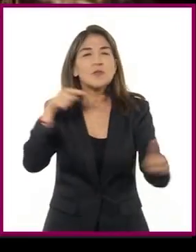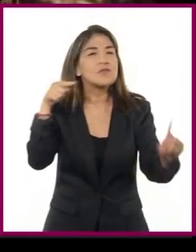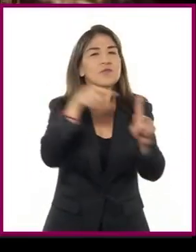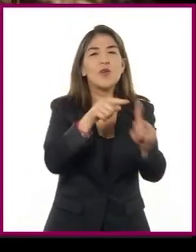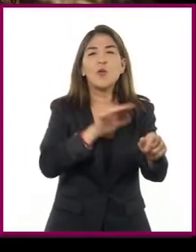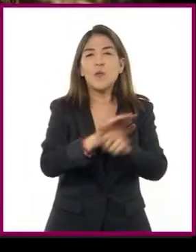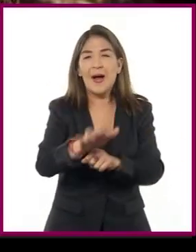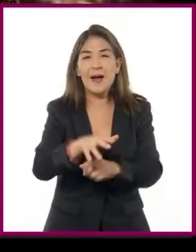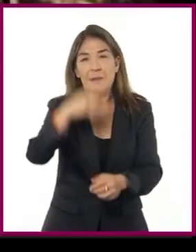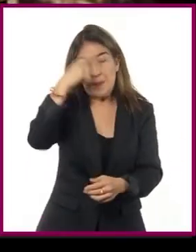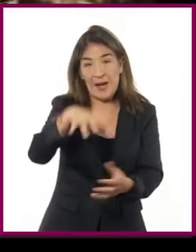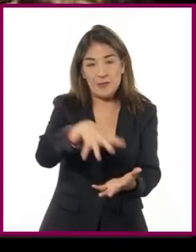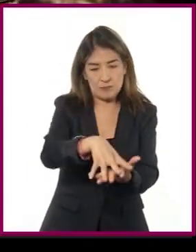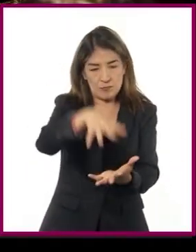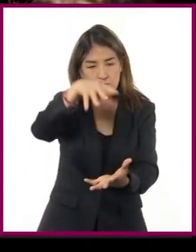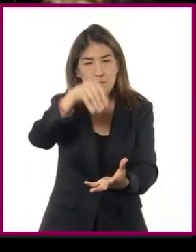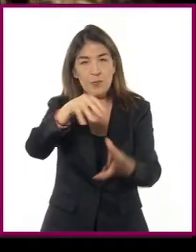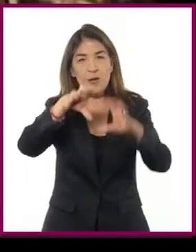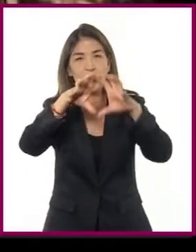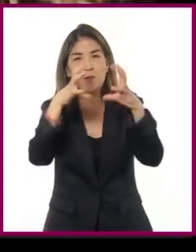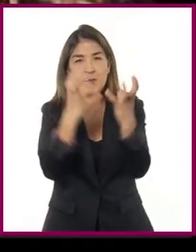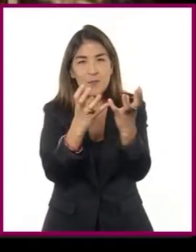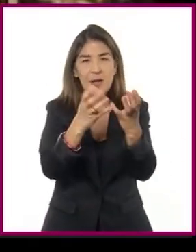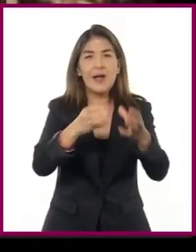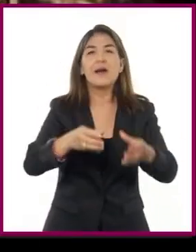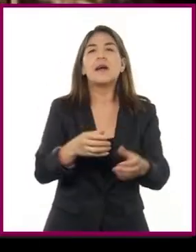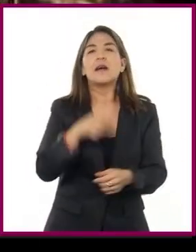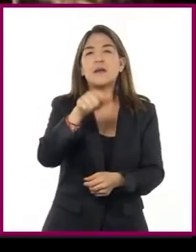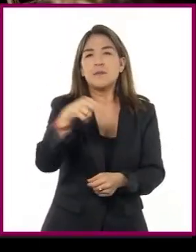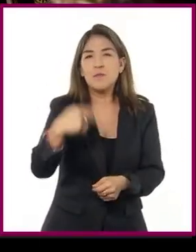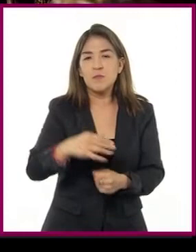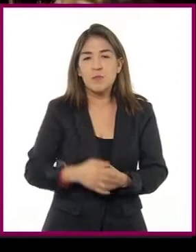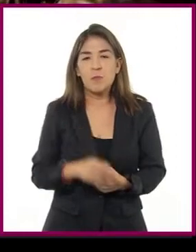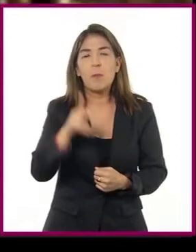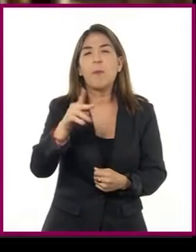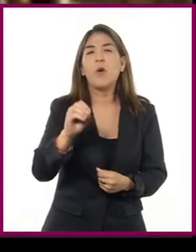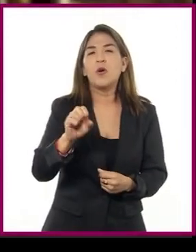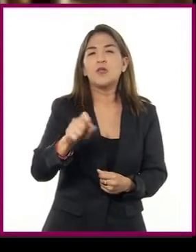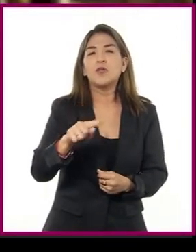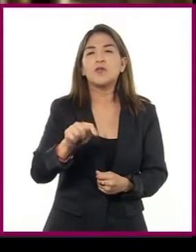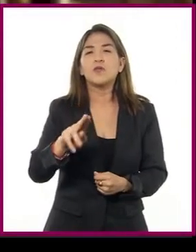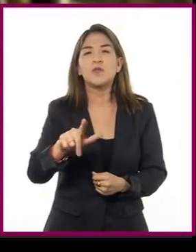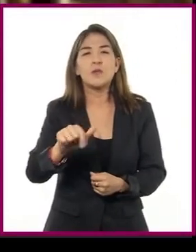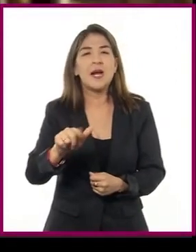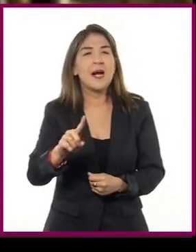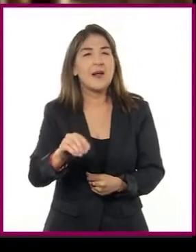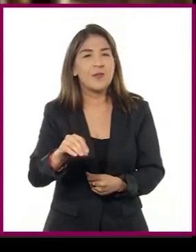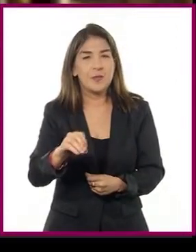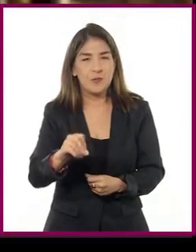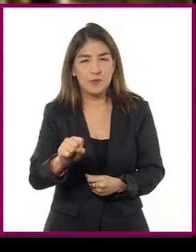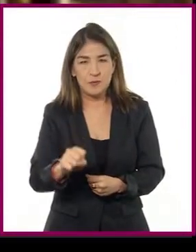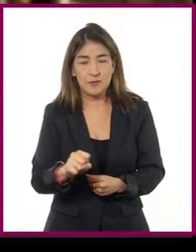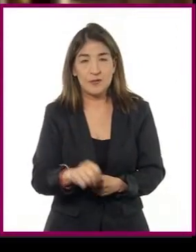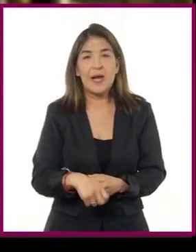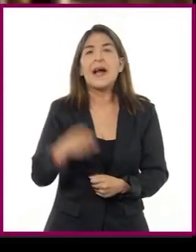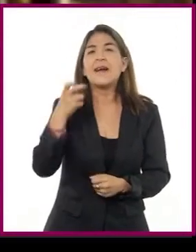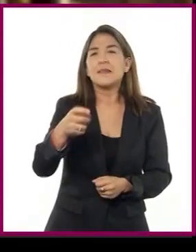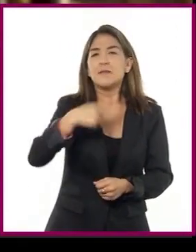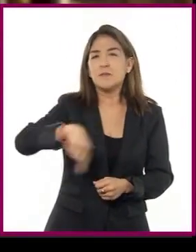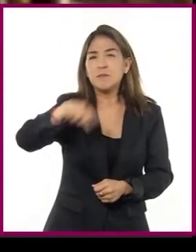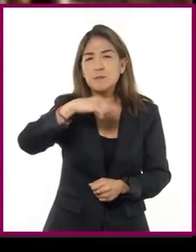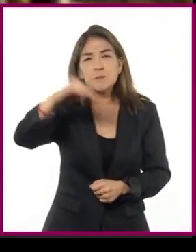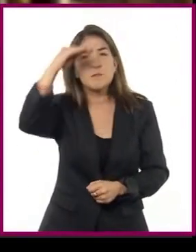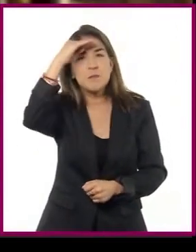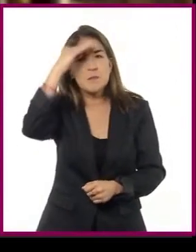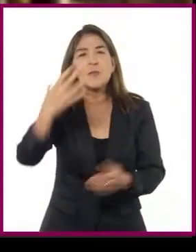la geometría se pueden llamar postulados. Así nos parecía